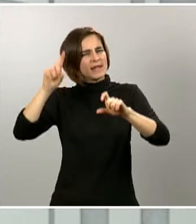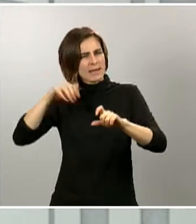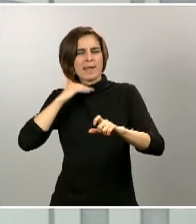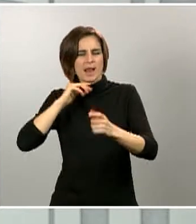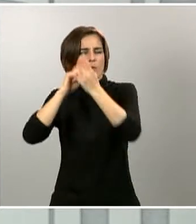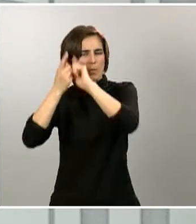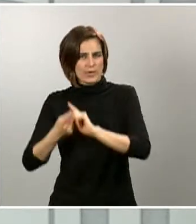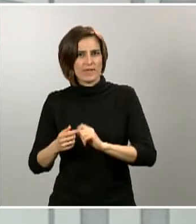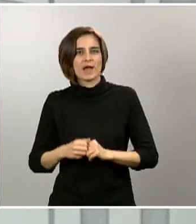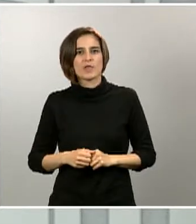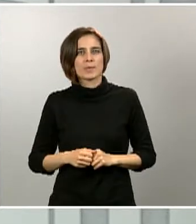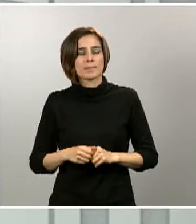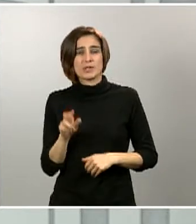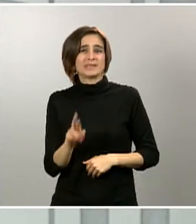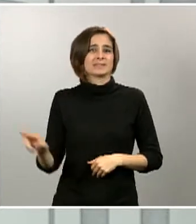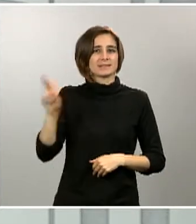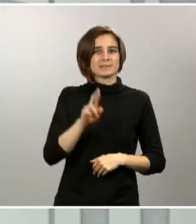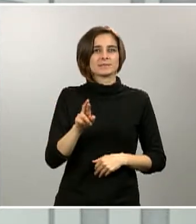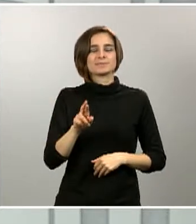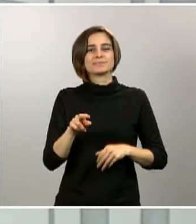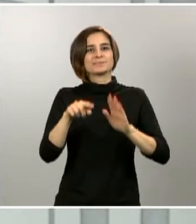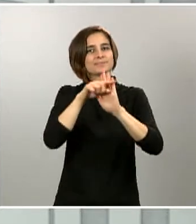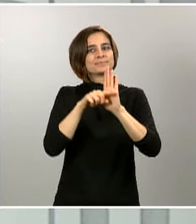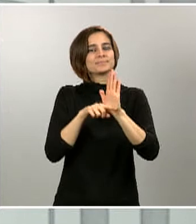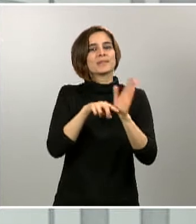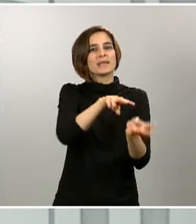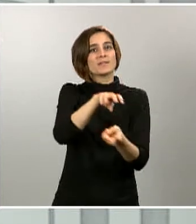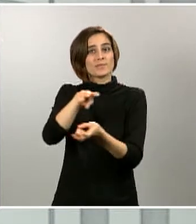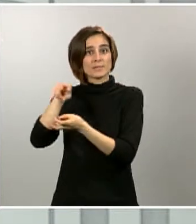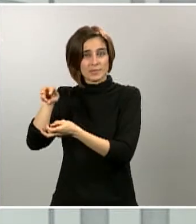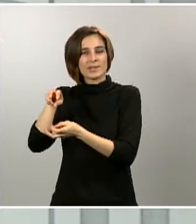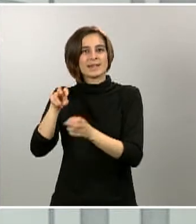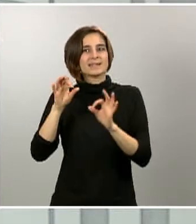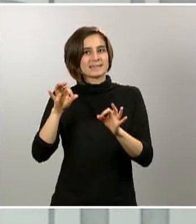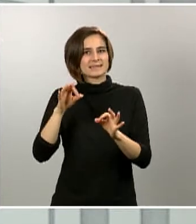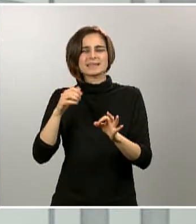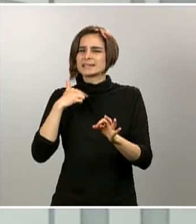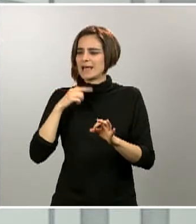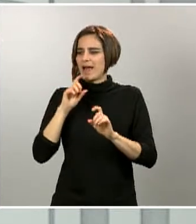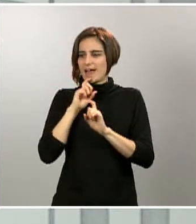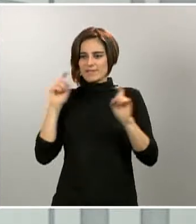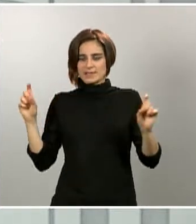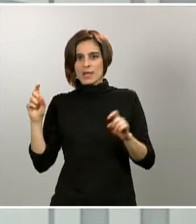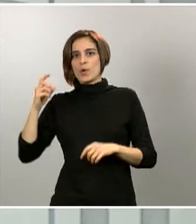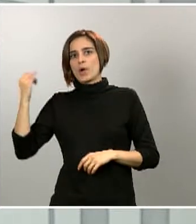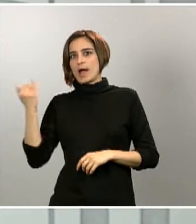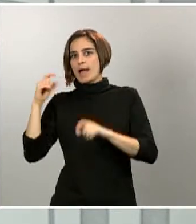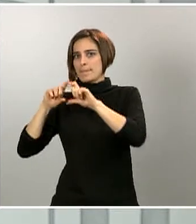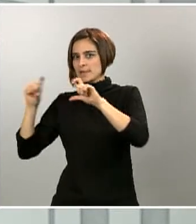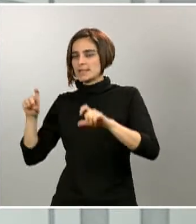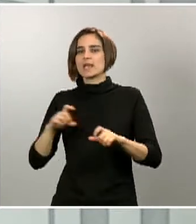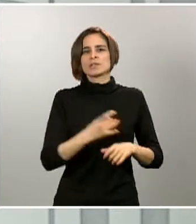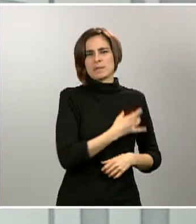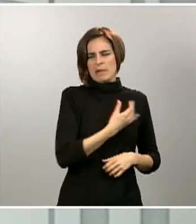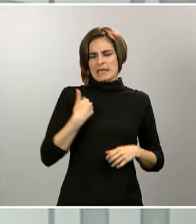informó en parte al diálogo social, fundamentalmente a los empresarios, la iremos abordando en los próximos consejos de ministros.